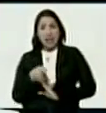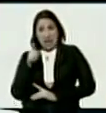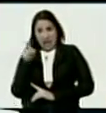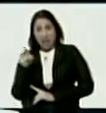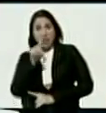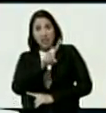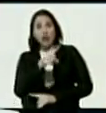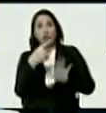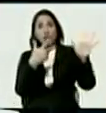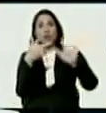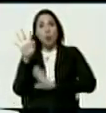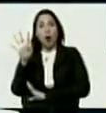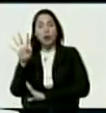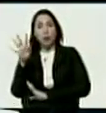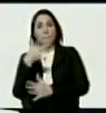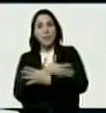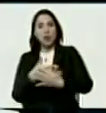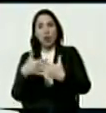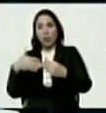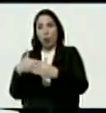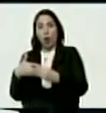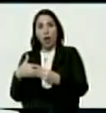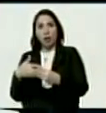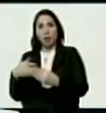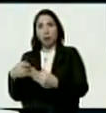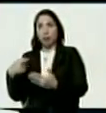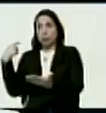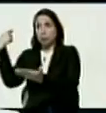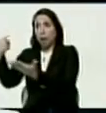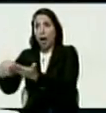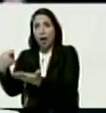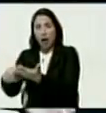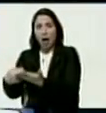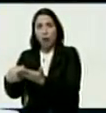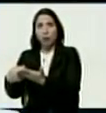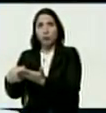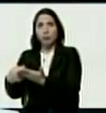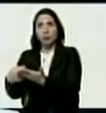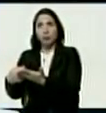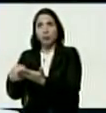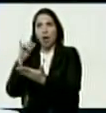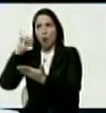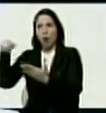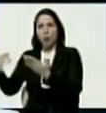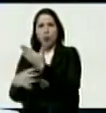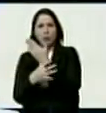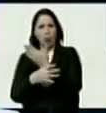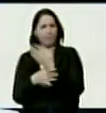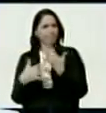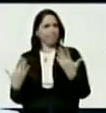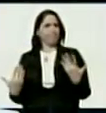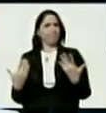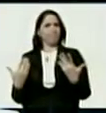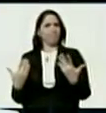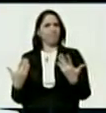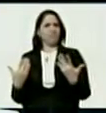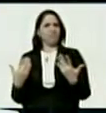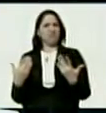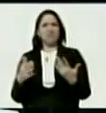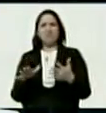184 millones que se lo dieron en contante y sonante a Juan Guaidó? ¿Qué tienen que